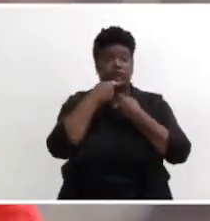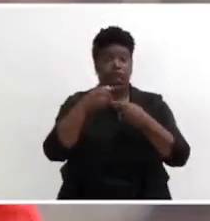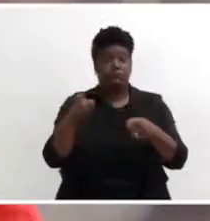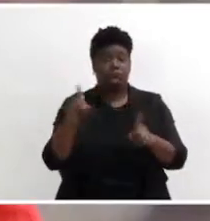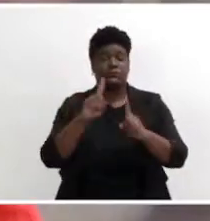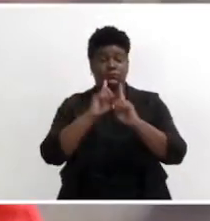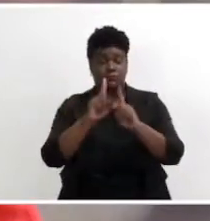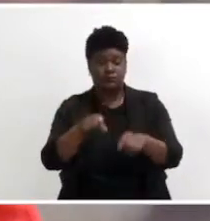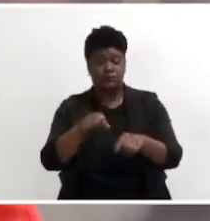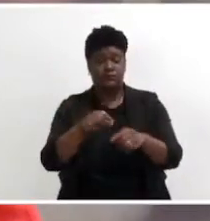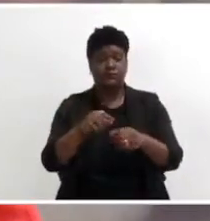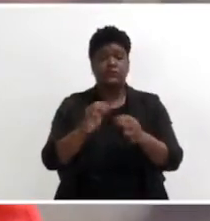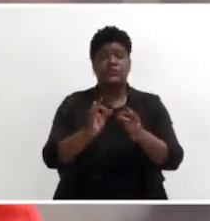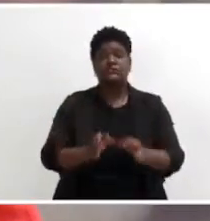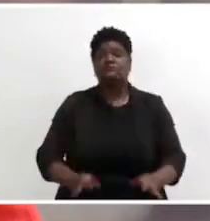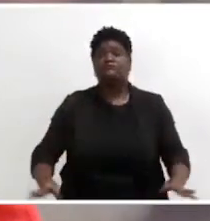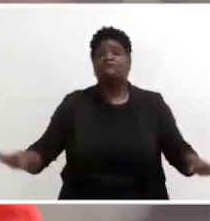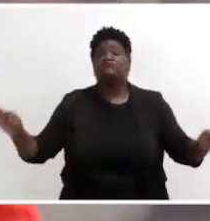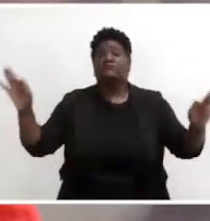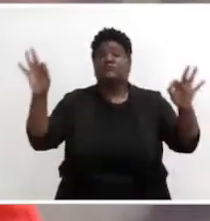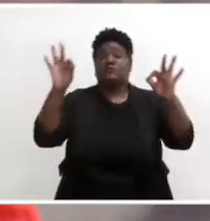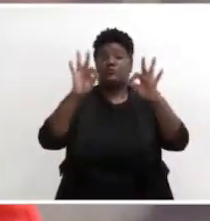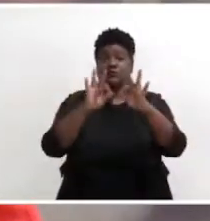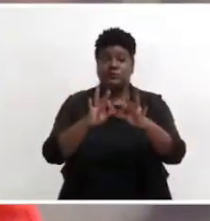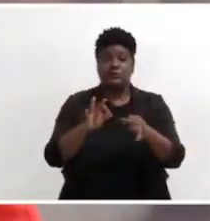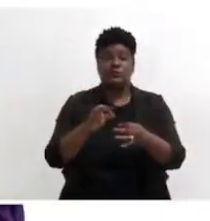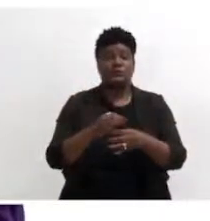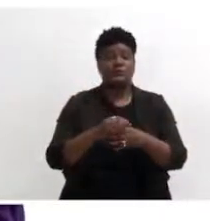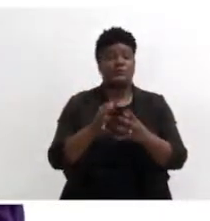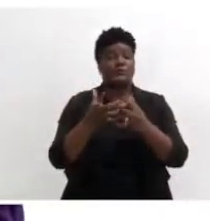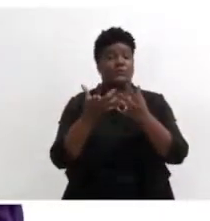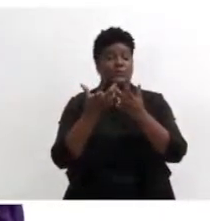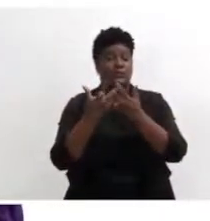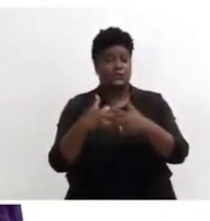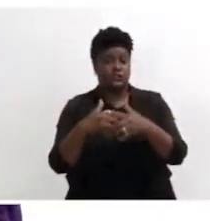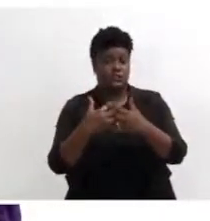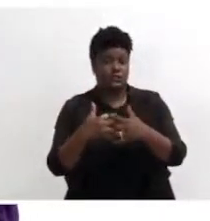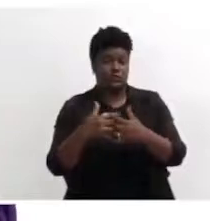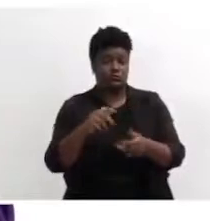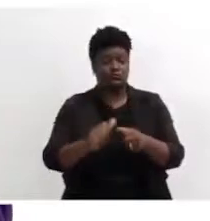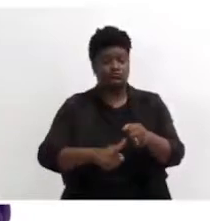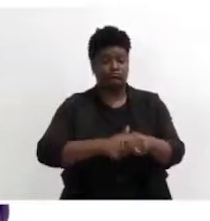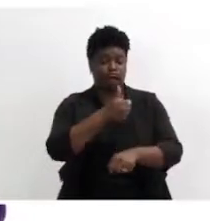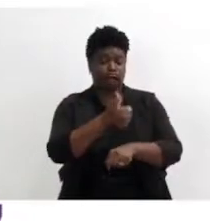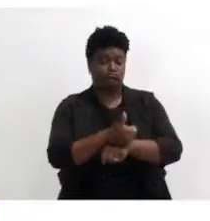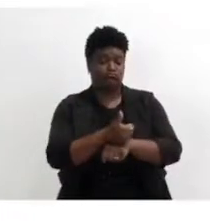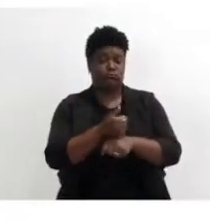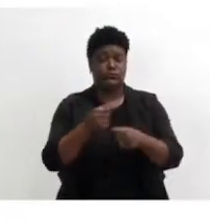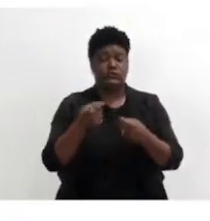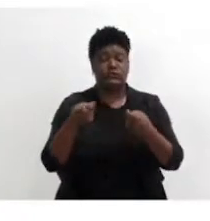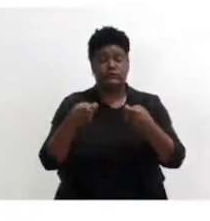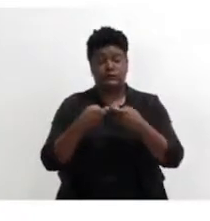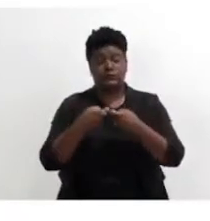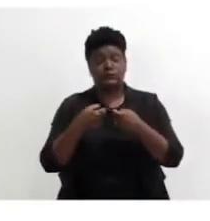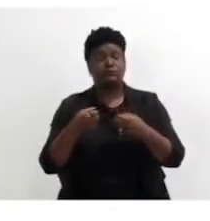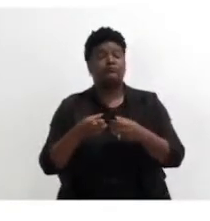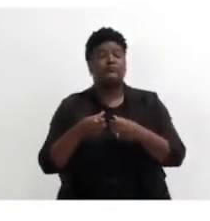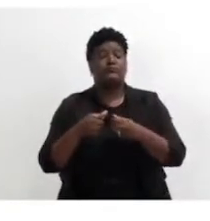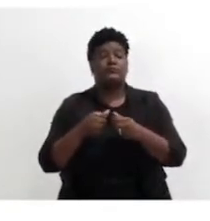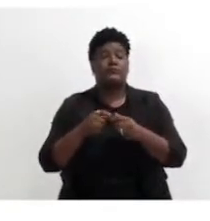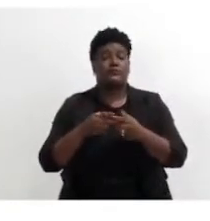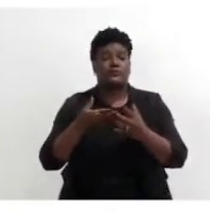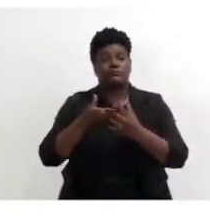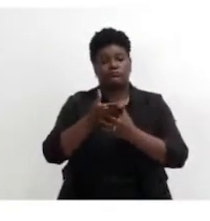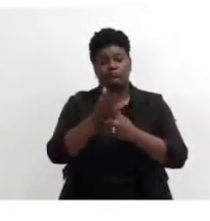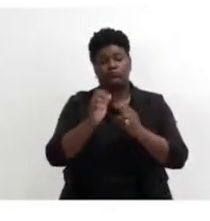nacional el desarrollo de la industria de los semiconductores en el marco que guía nuestras acciones. Al capacitar a